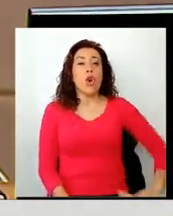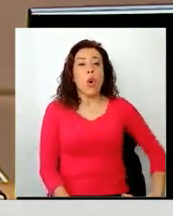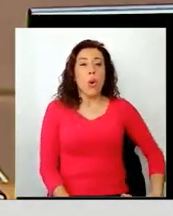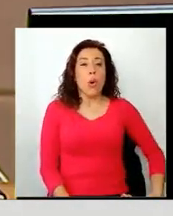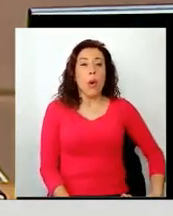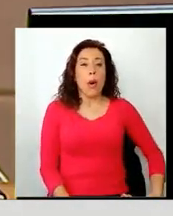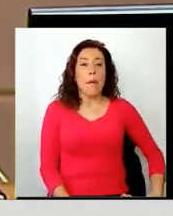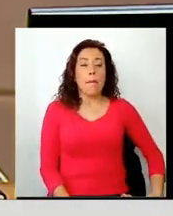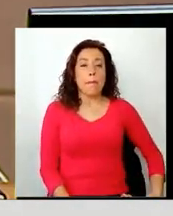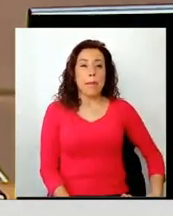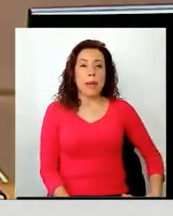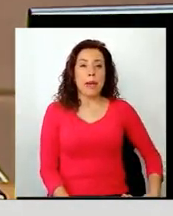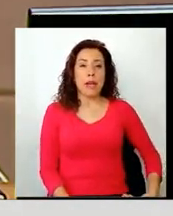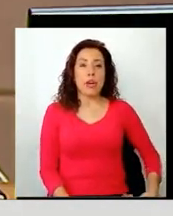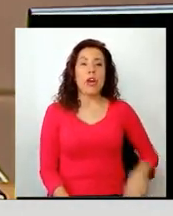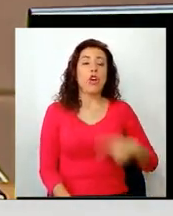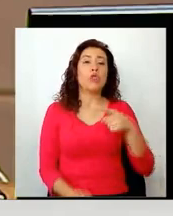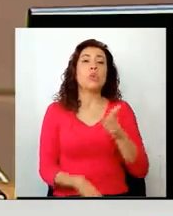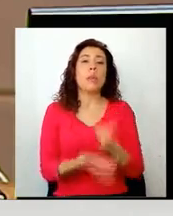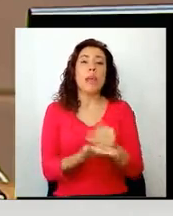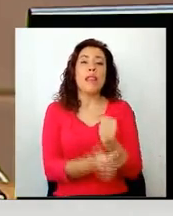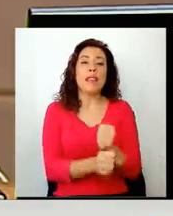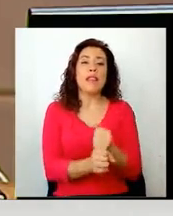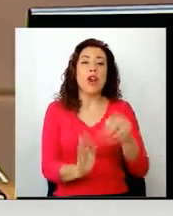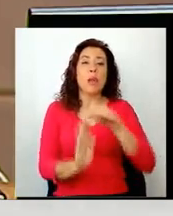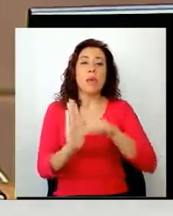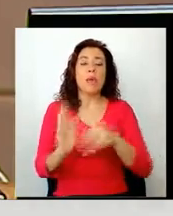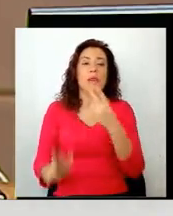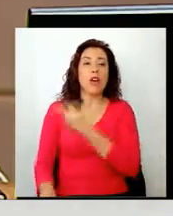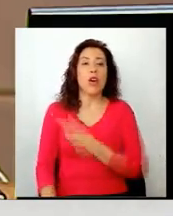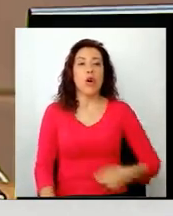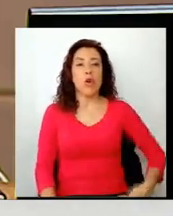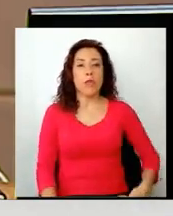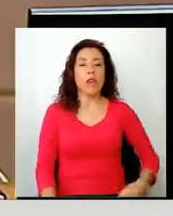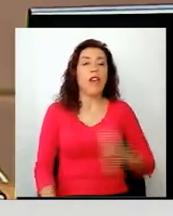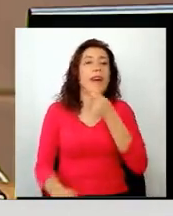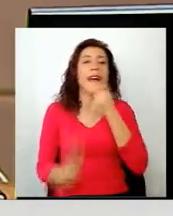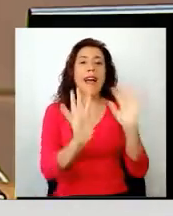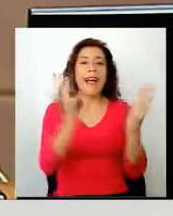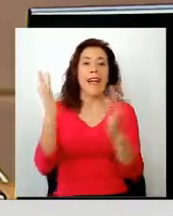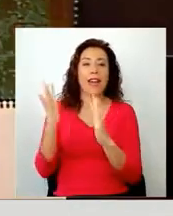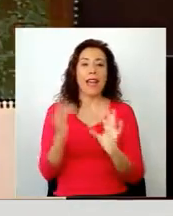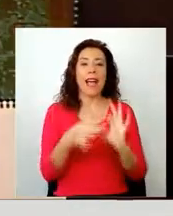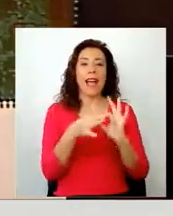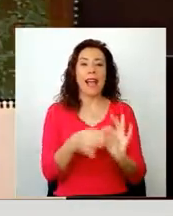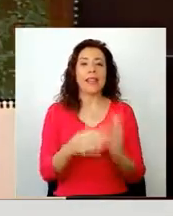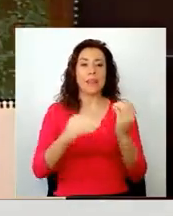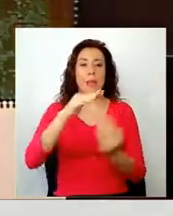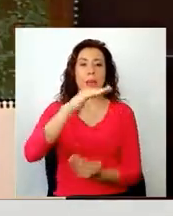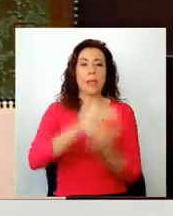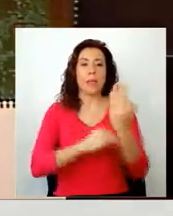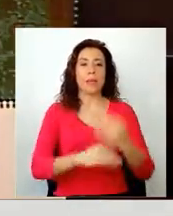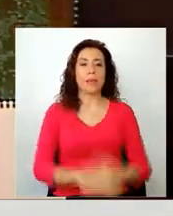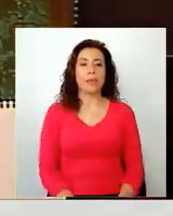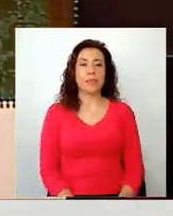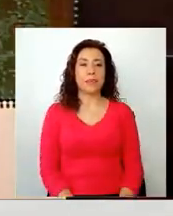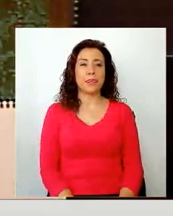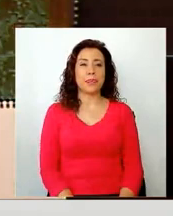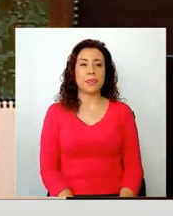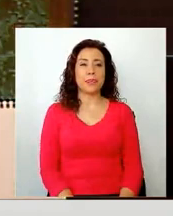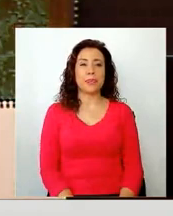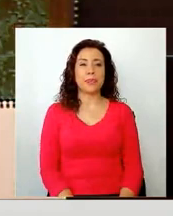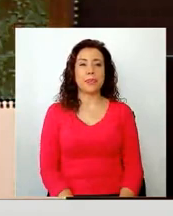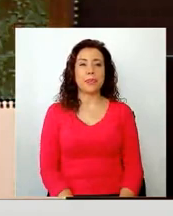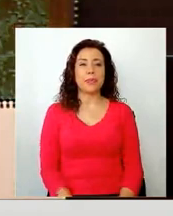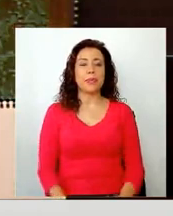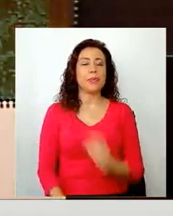de su hoja de ruta que es el programa de gobierno ecologista Muchas gracias y buenos días Muchas gracias diputada Castillo